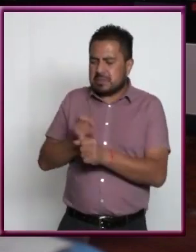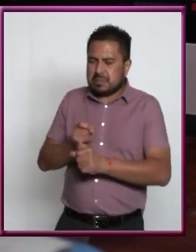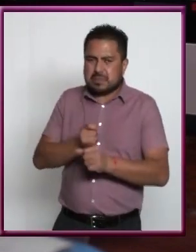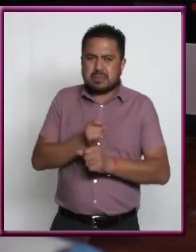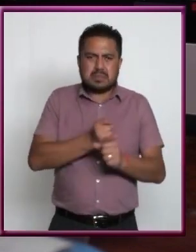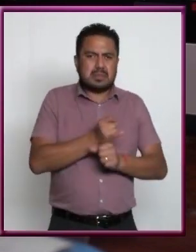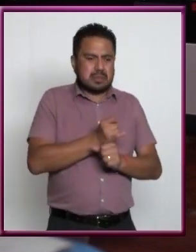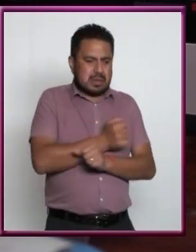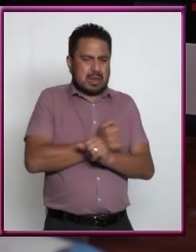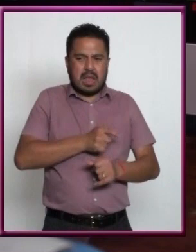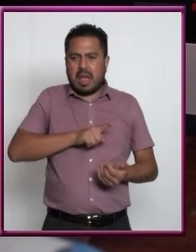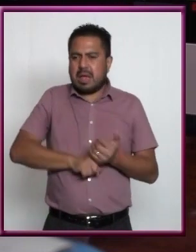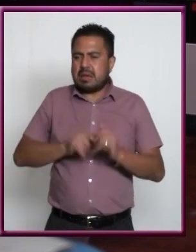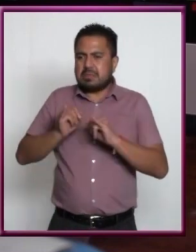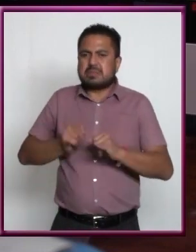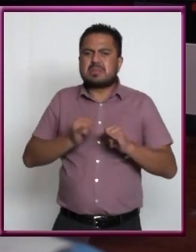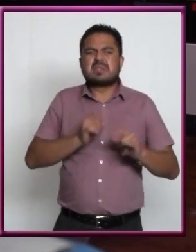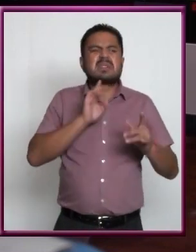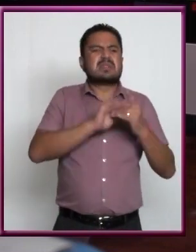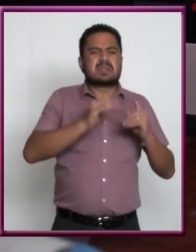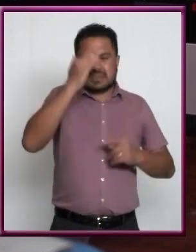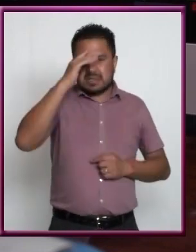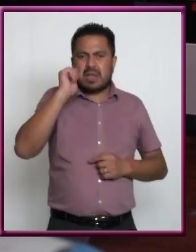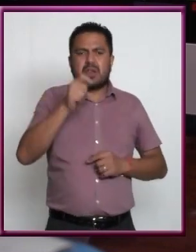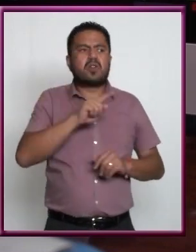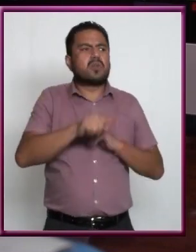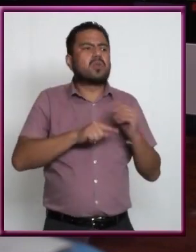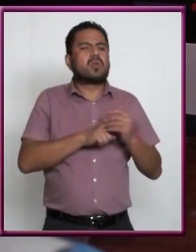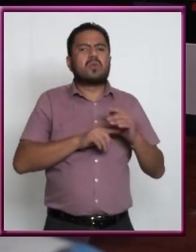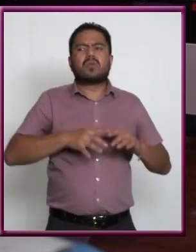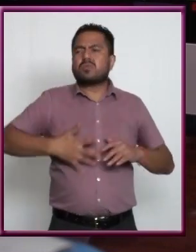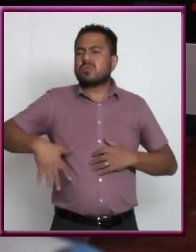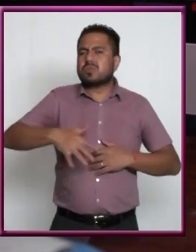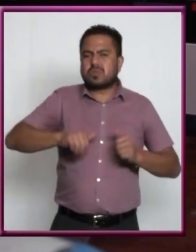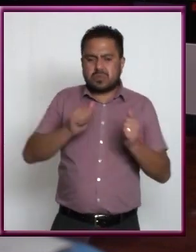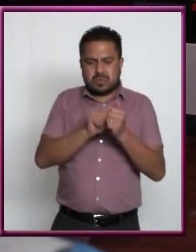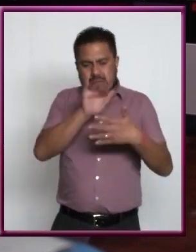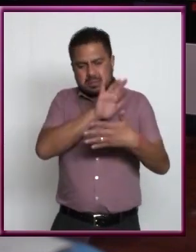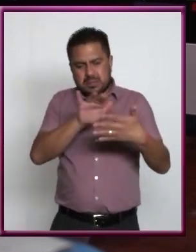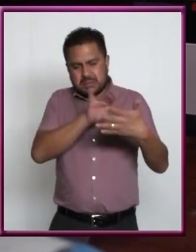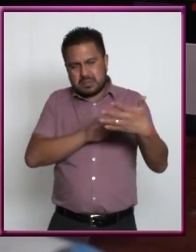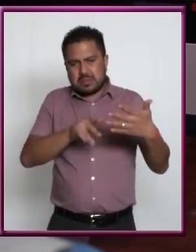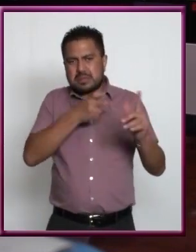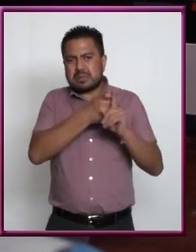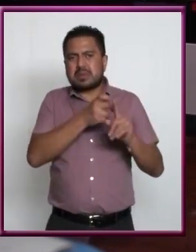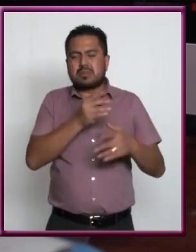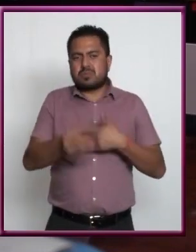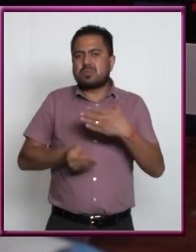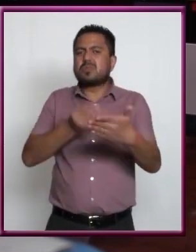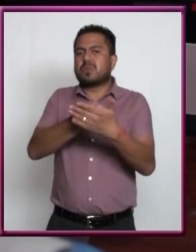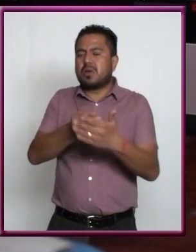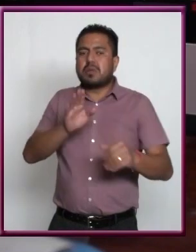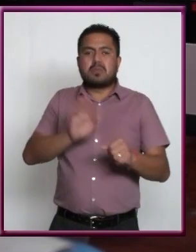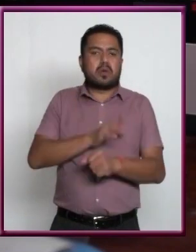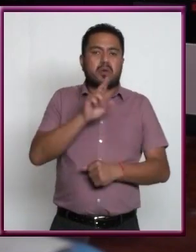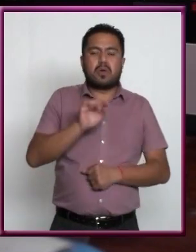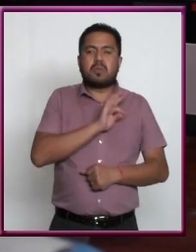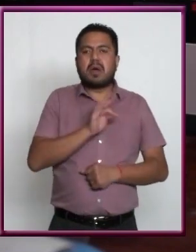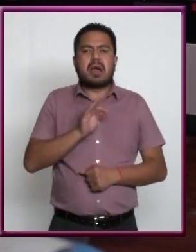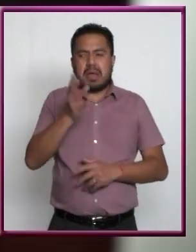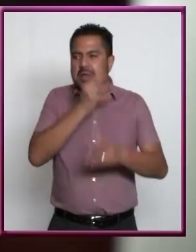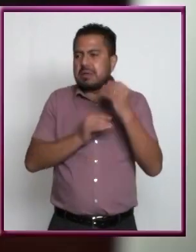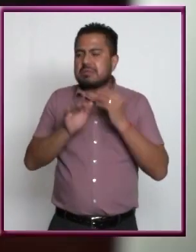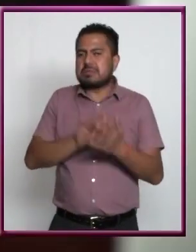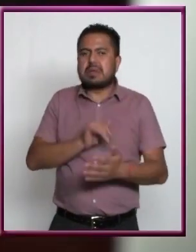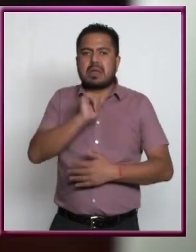investigar, y ser autodidacta significa saber dónde buscar esas lecturas y que te aporten, porque si no, no sirven de